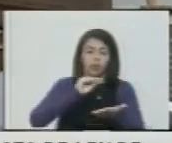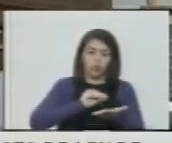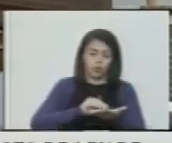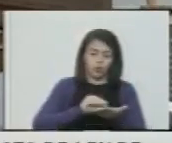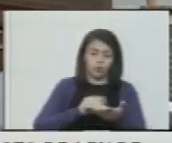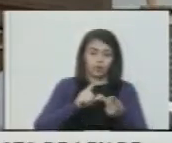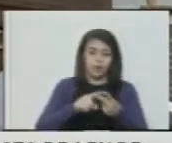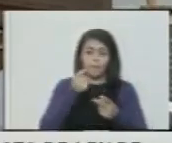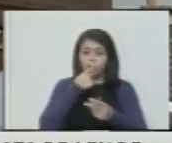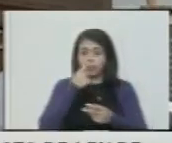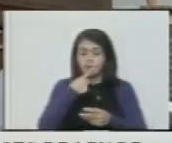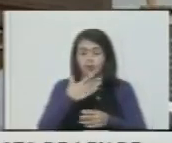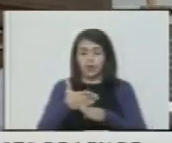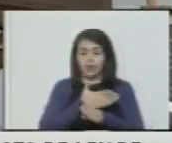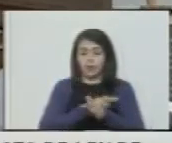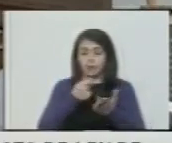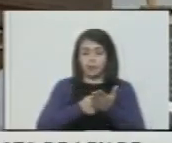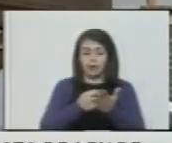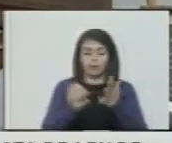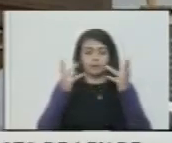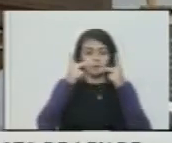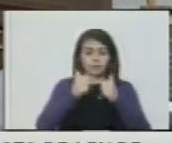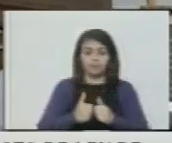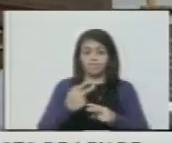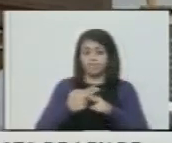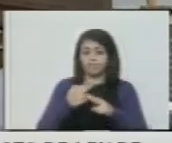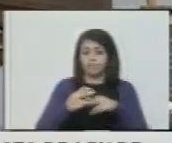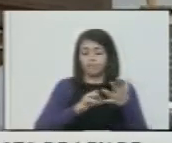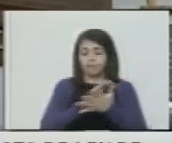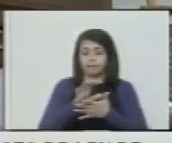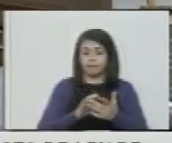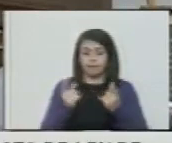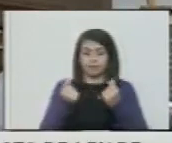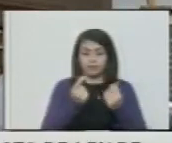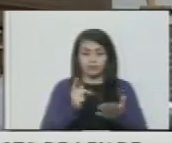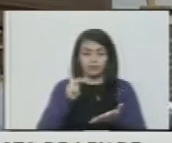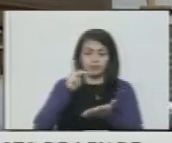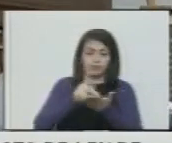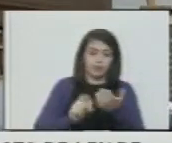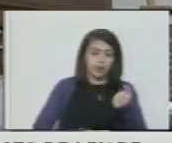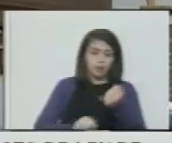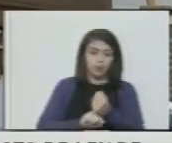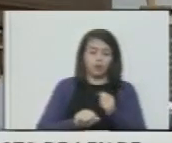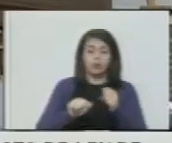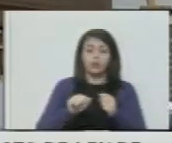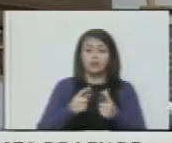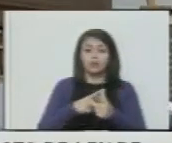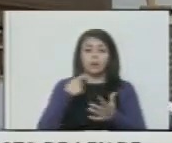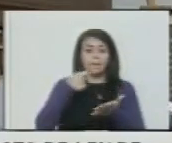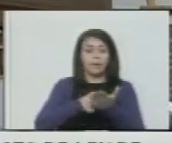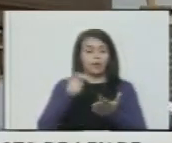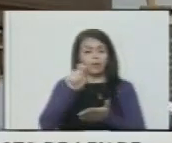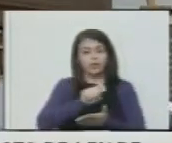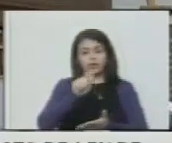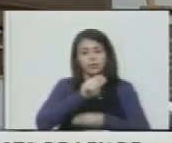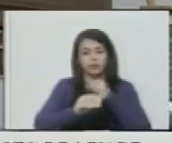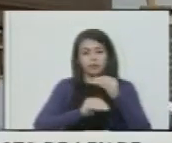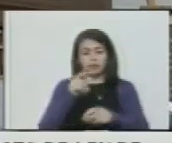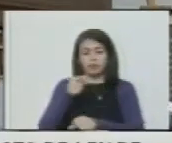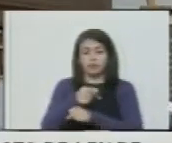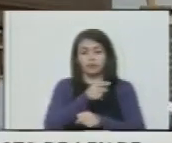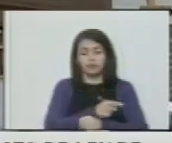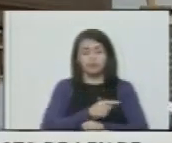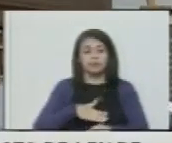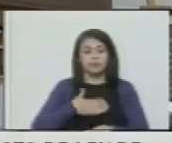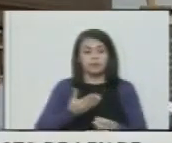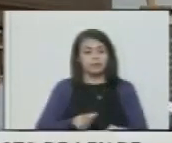de reaseguro, de medicina prepagada, administradoras de riesgos y financiadoras de primas o de cuotas están